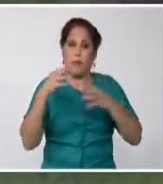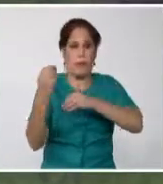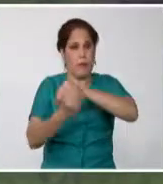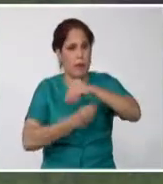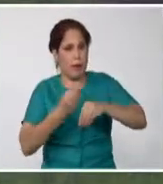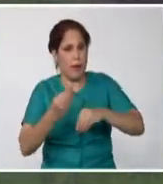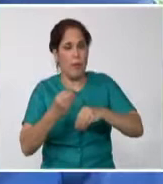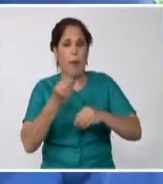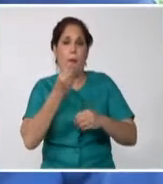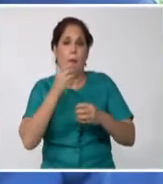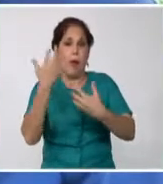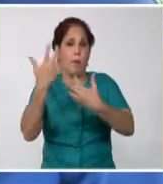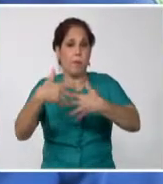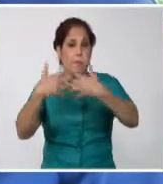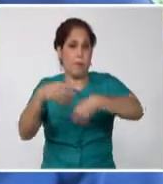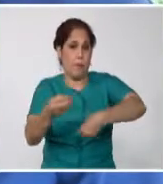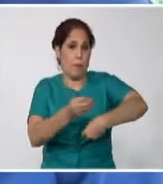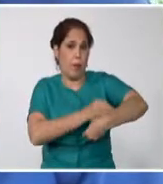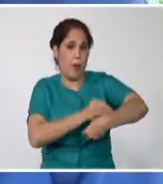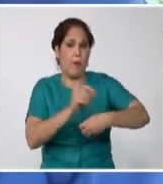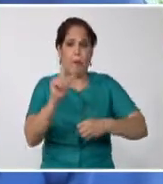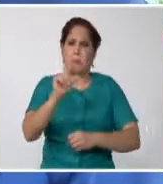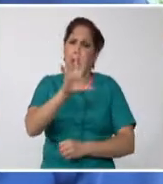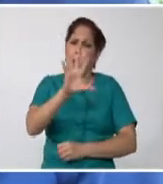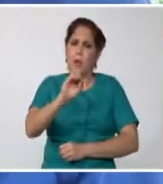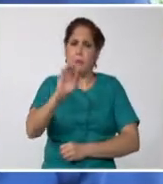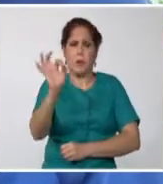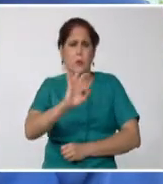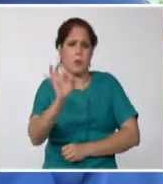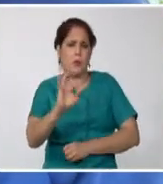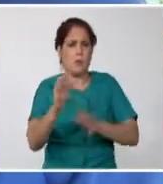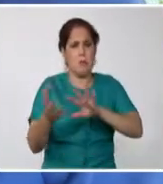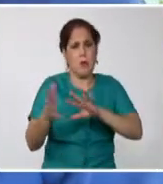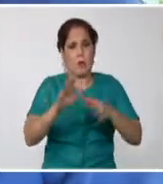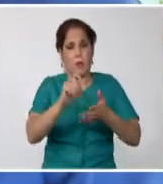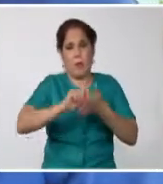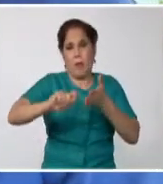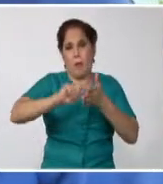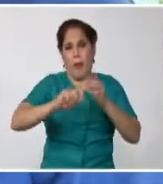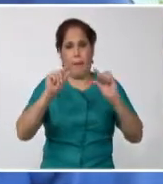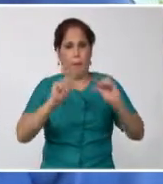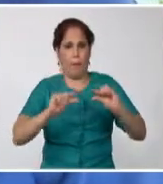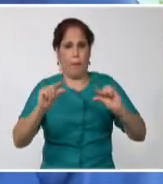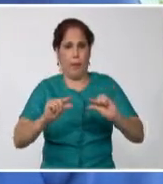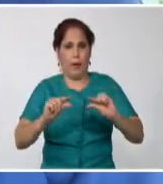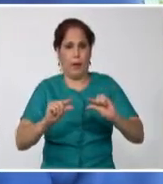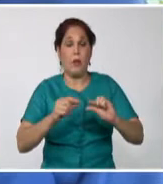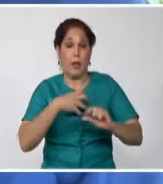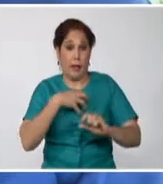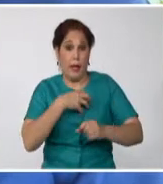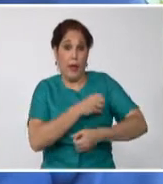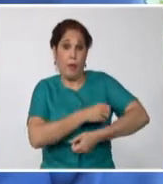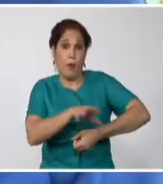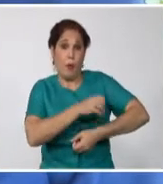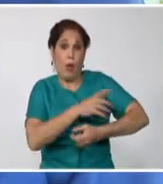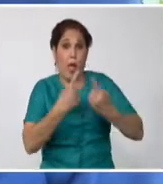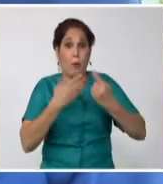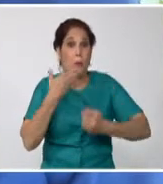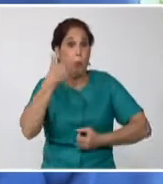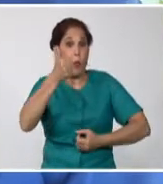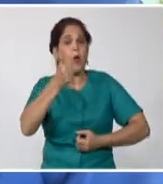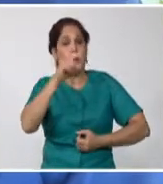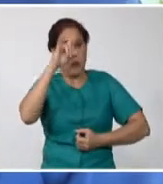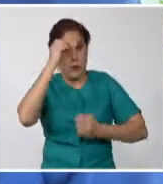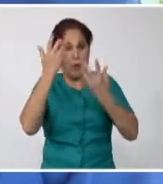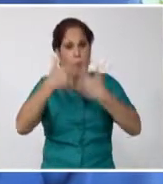menos rendimientos. En más de un 30, un 40%, con lo que estaba planificado, si tuviéramos los insumos a disposición. Por tanto, hay